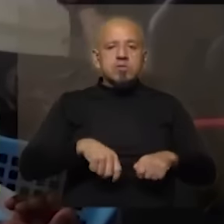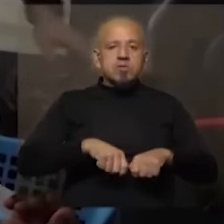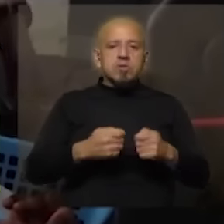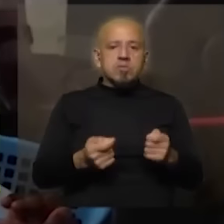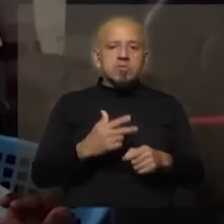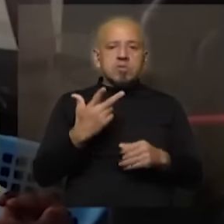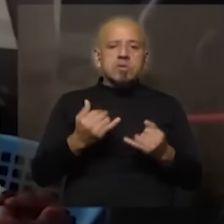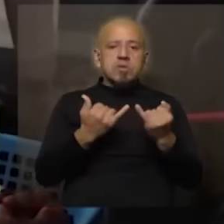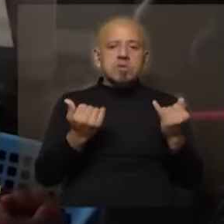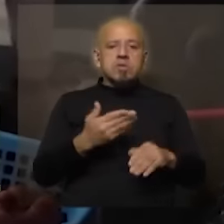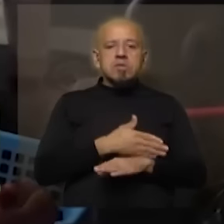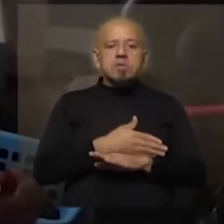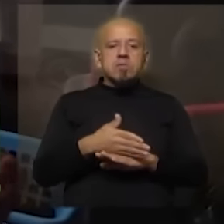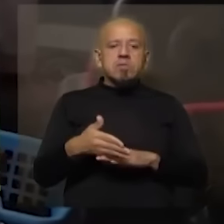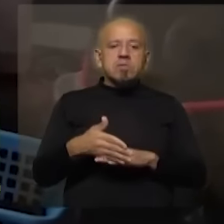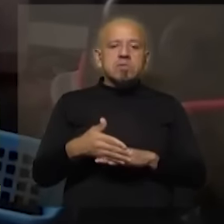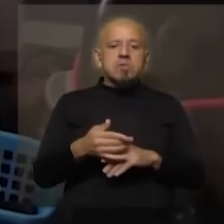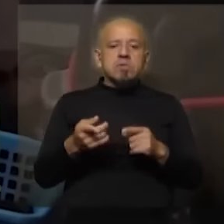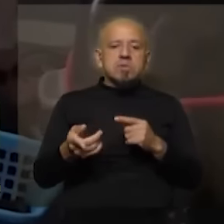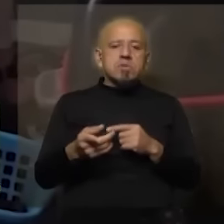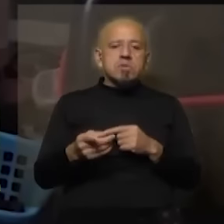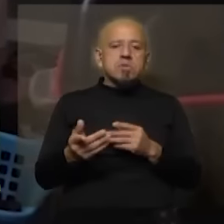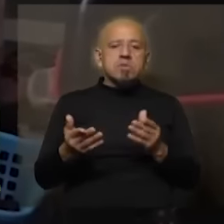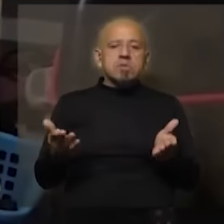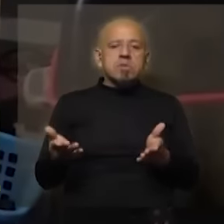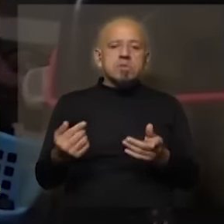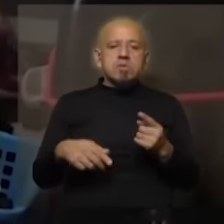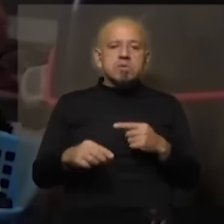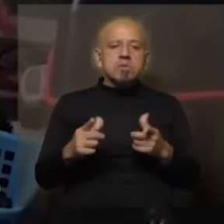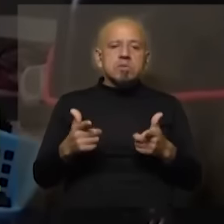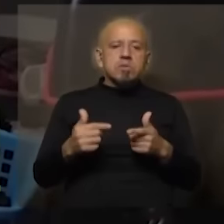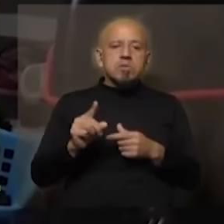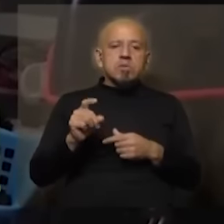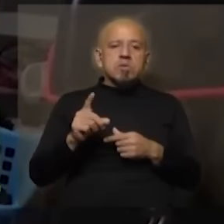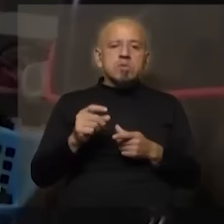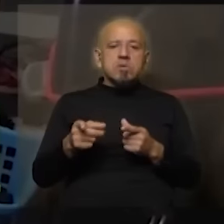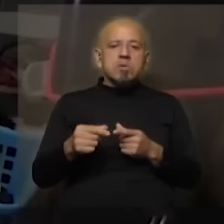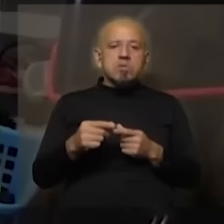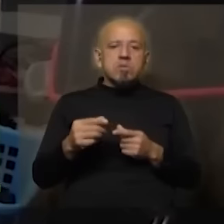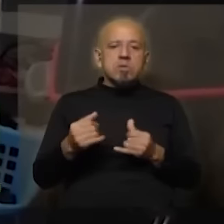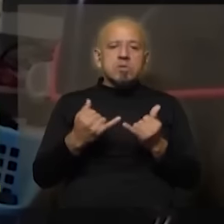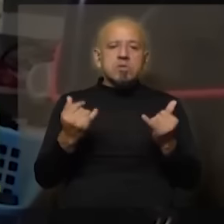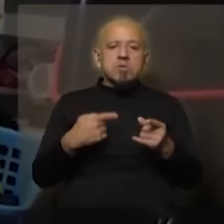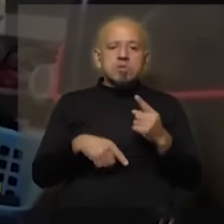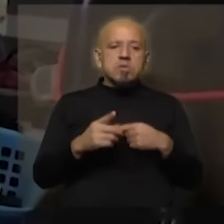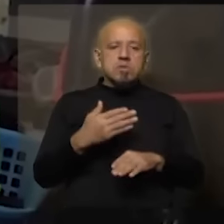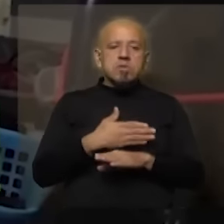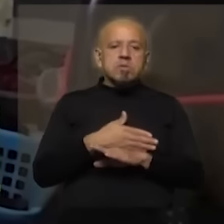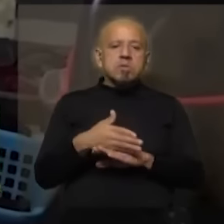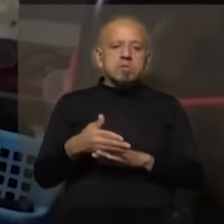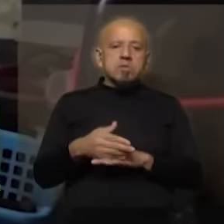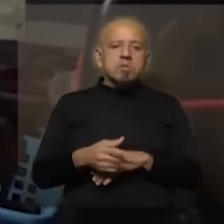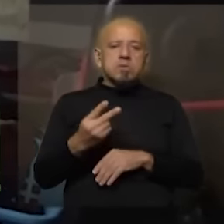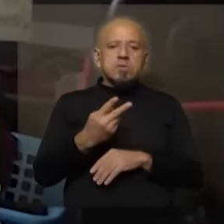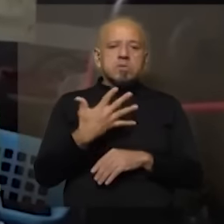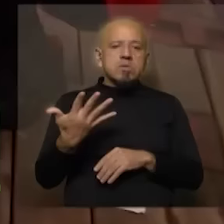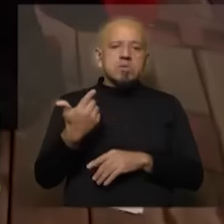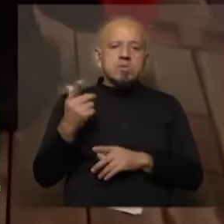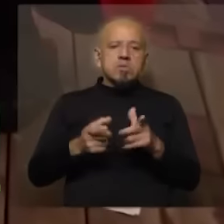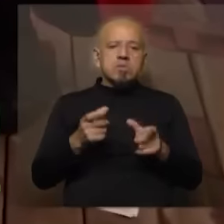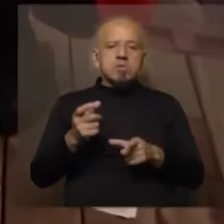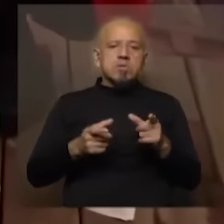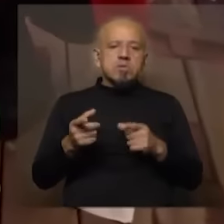de su partida, dejando su barco perdido a la deriva sin agua ni comida durante días. Después del rescate de 25 personas,